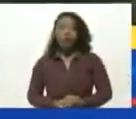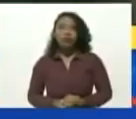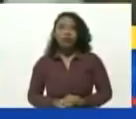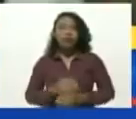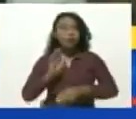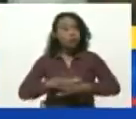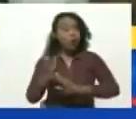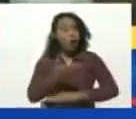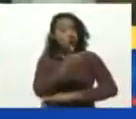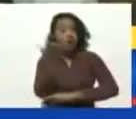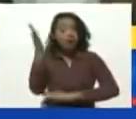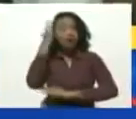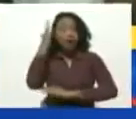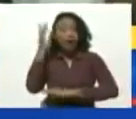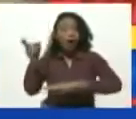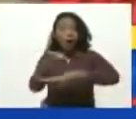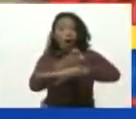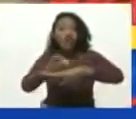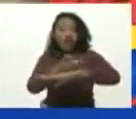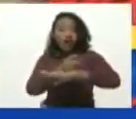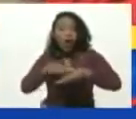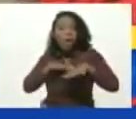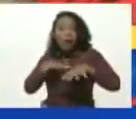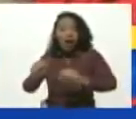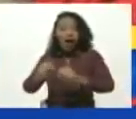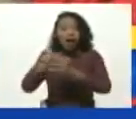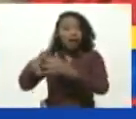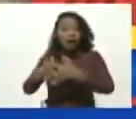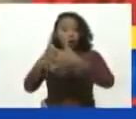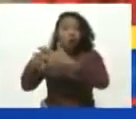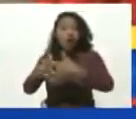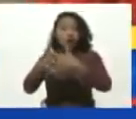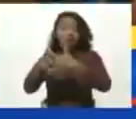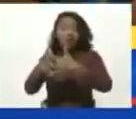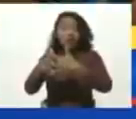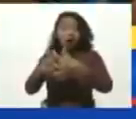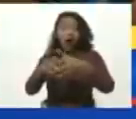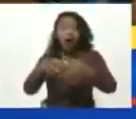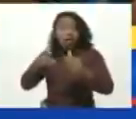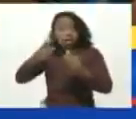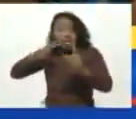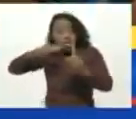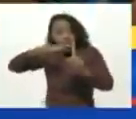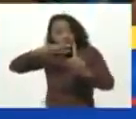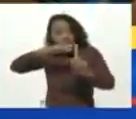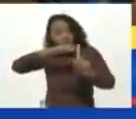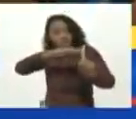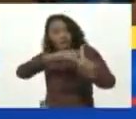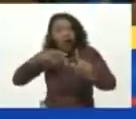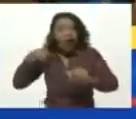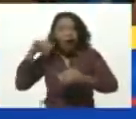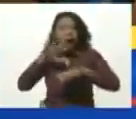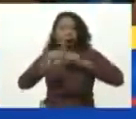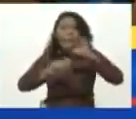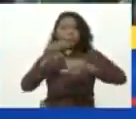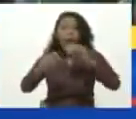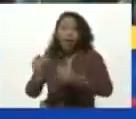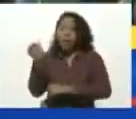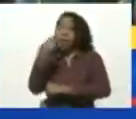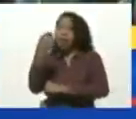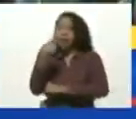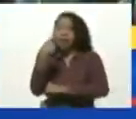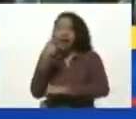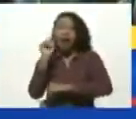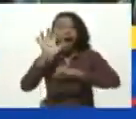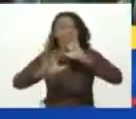Porque como ustedes saben, el gobierno imperialista de Estados Unidos ha perseguido la compra de medicinas y